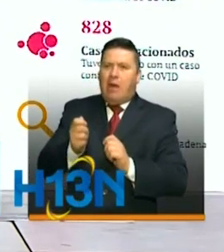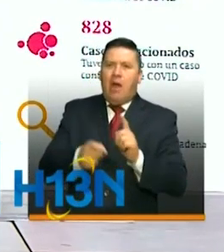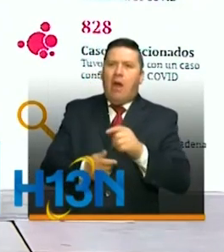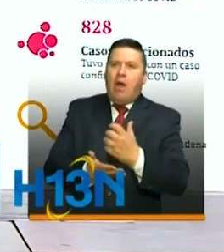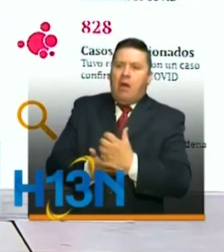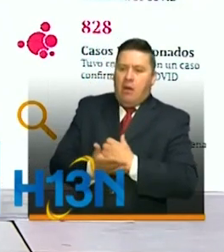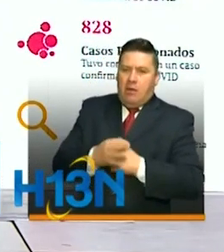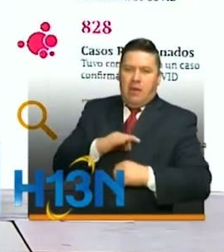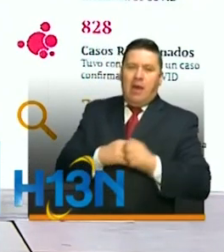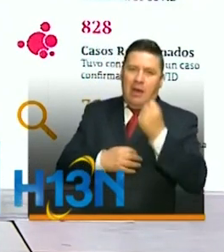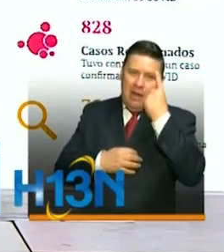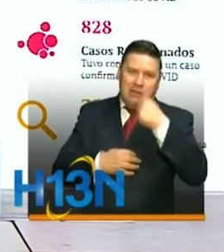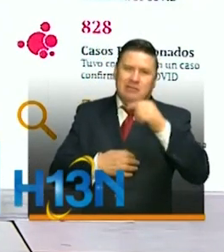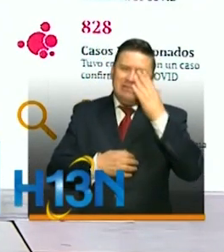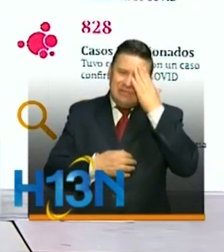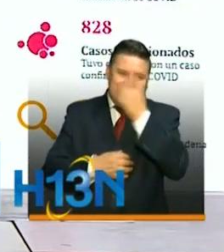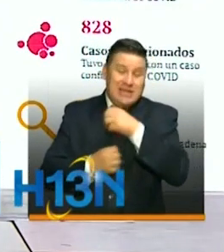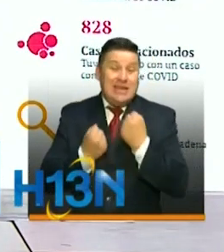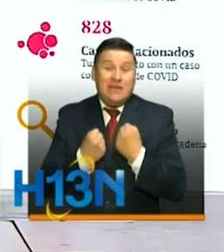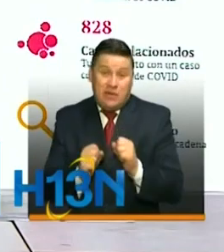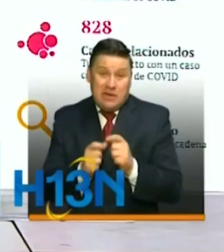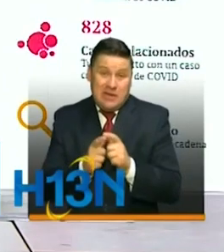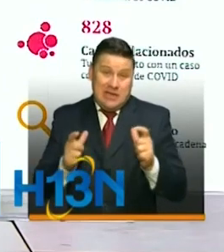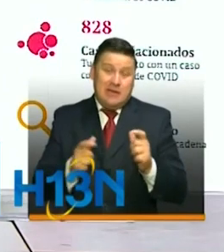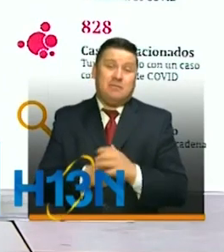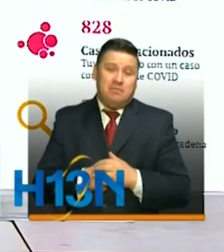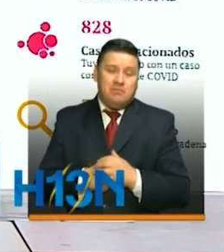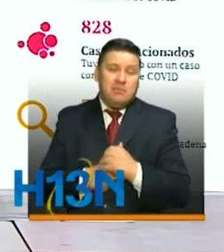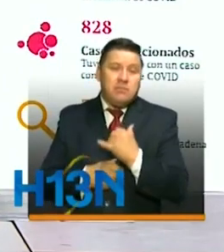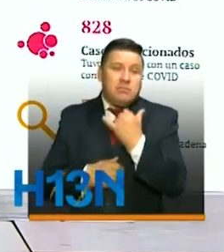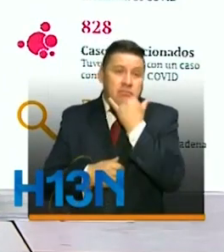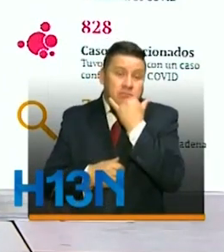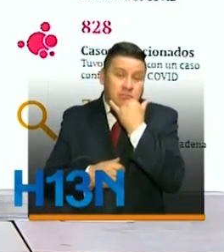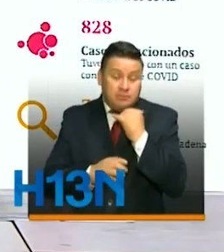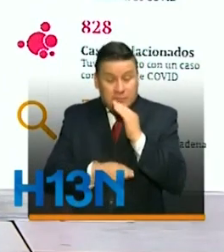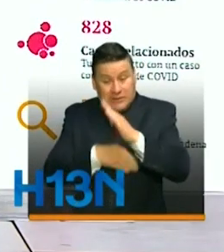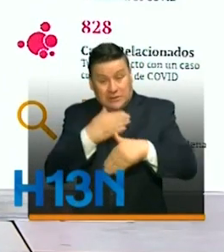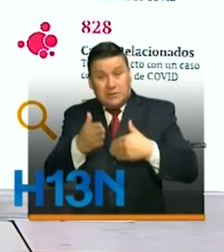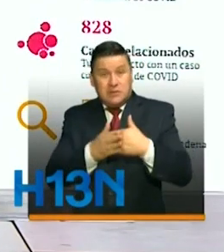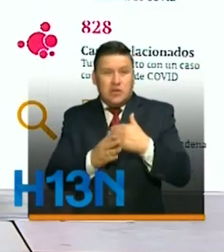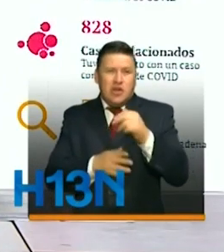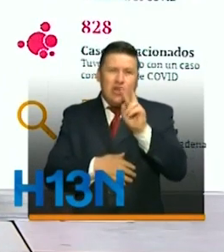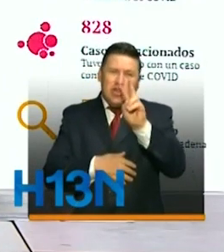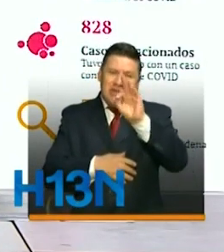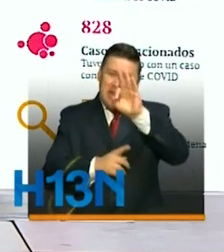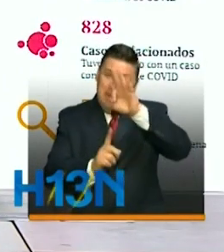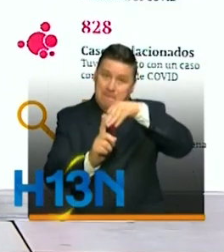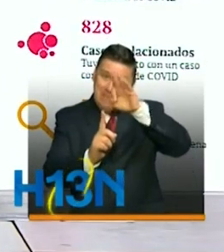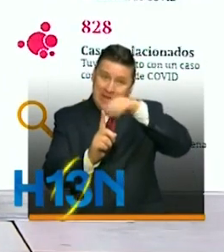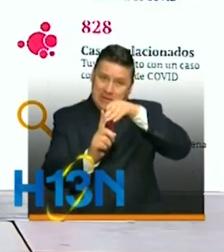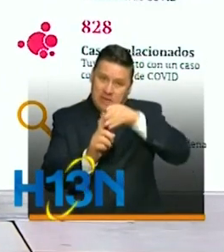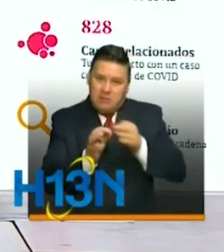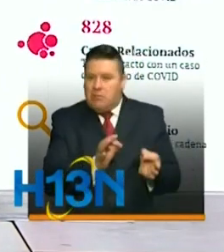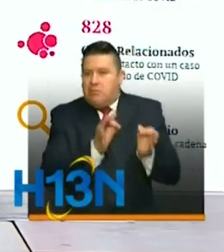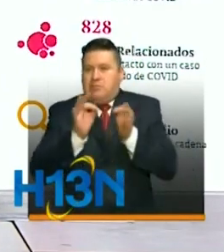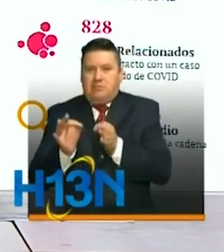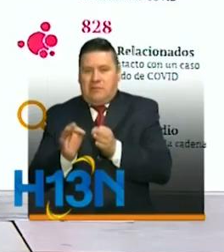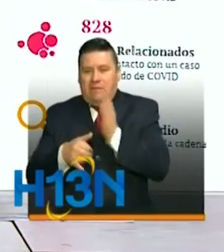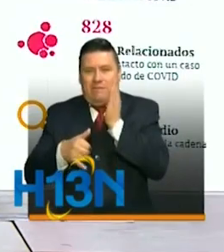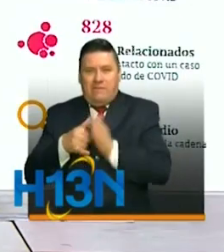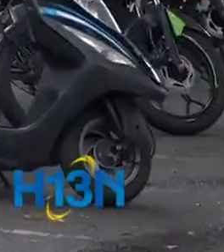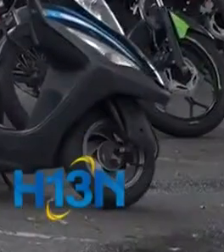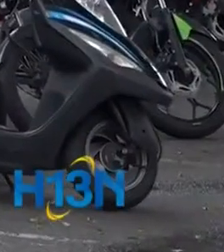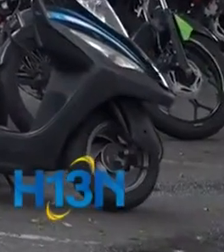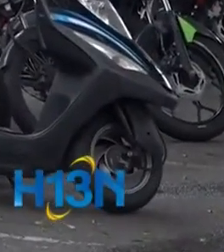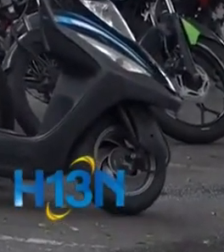personas. Entendemos además que es un esfuerzo grande y lo que ocurre es que después esos 2 o 3 meses se compensan al final de la